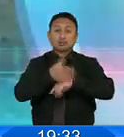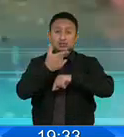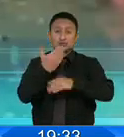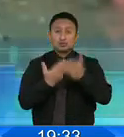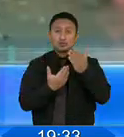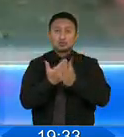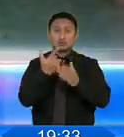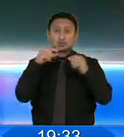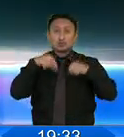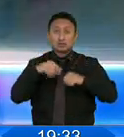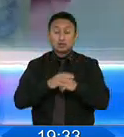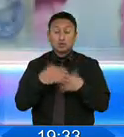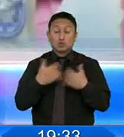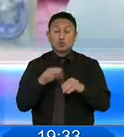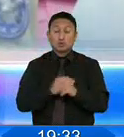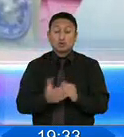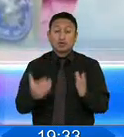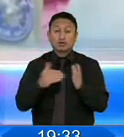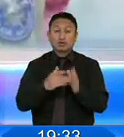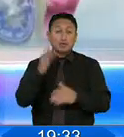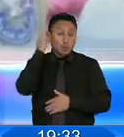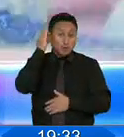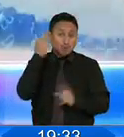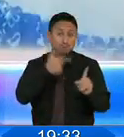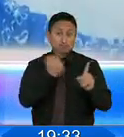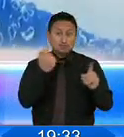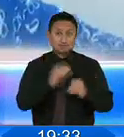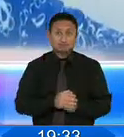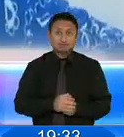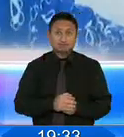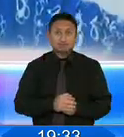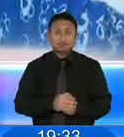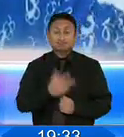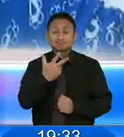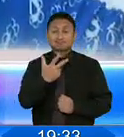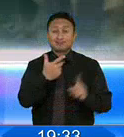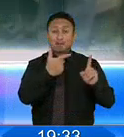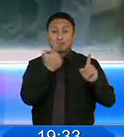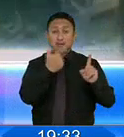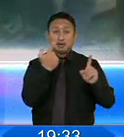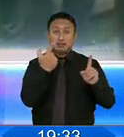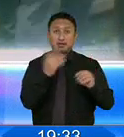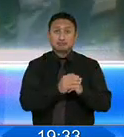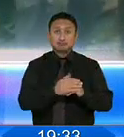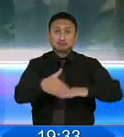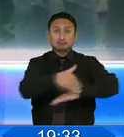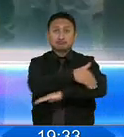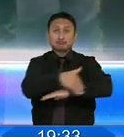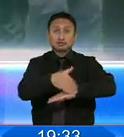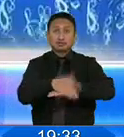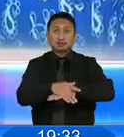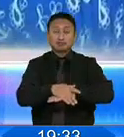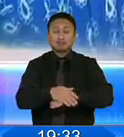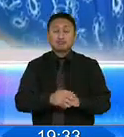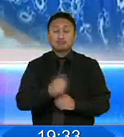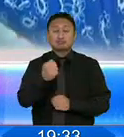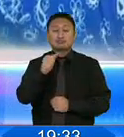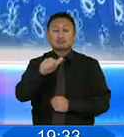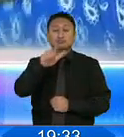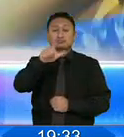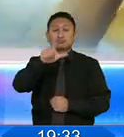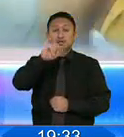de femicidio en el país. Asesinan a una mujer con 3 impactos de bala en la vía a Salitre. Los